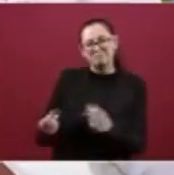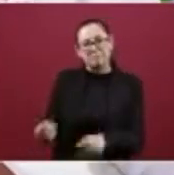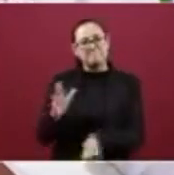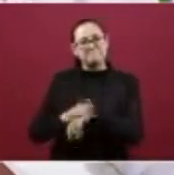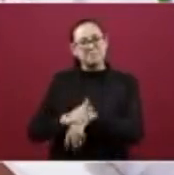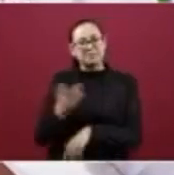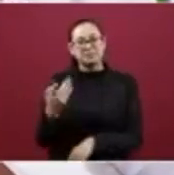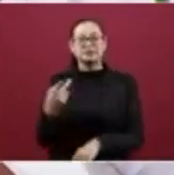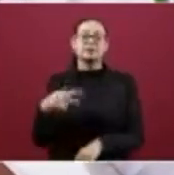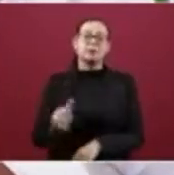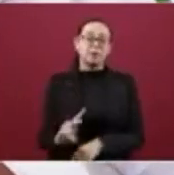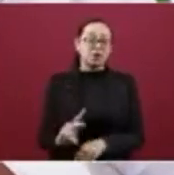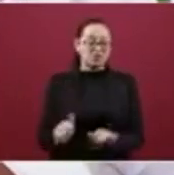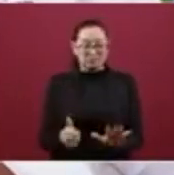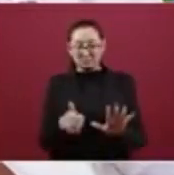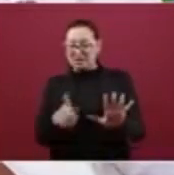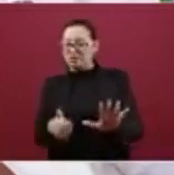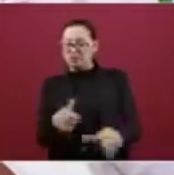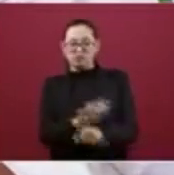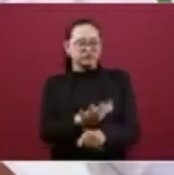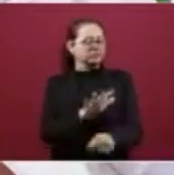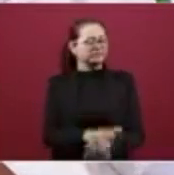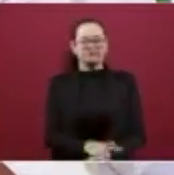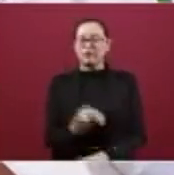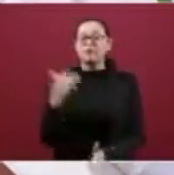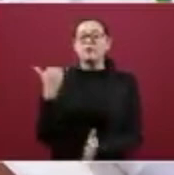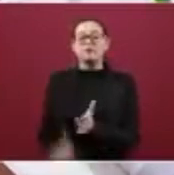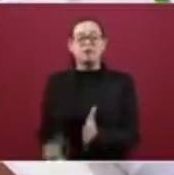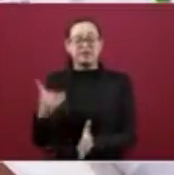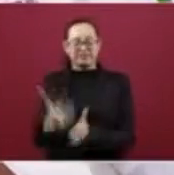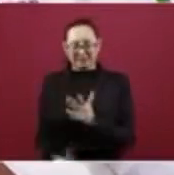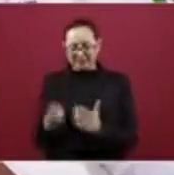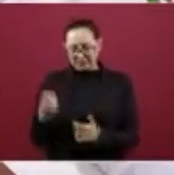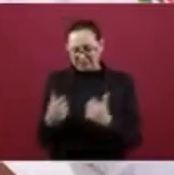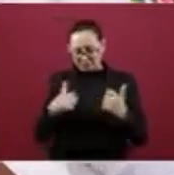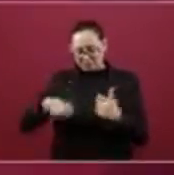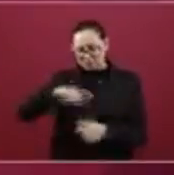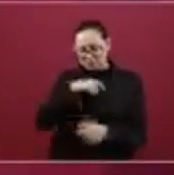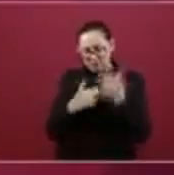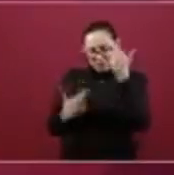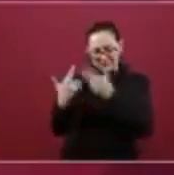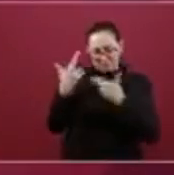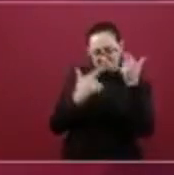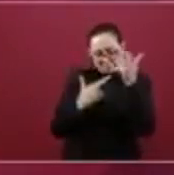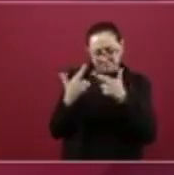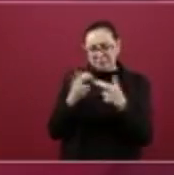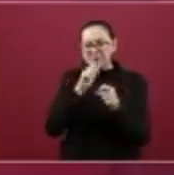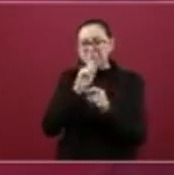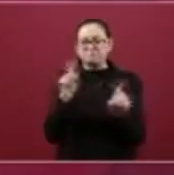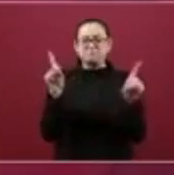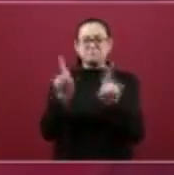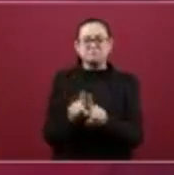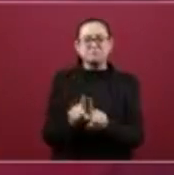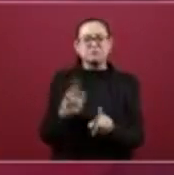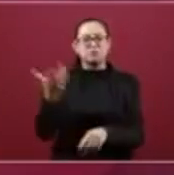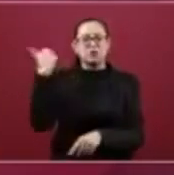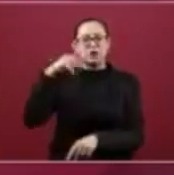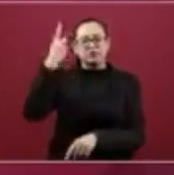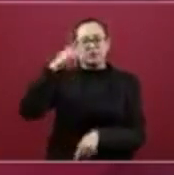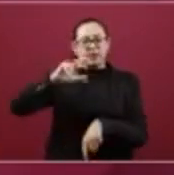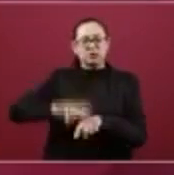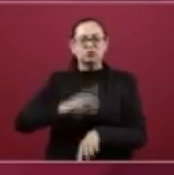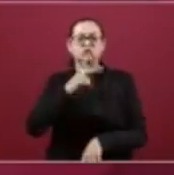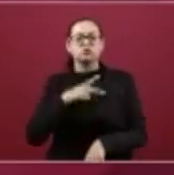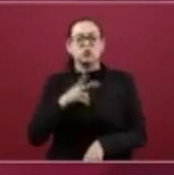faltar. Por ello, en este balance y de acuerdo a lo que reportó también el director de